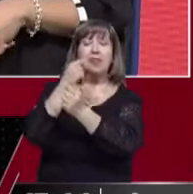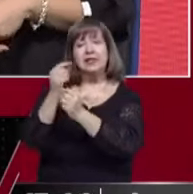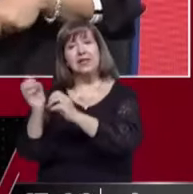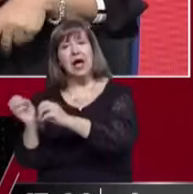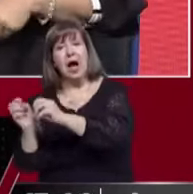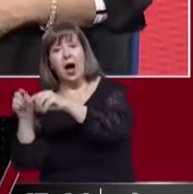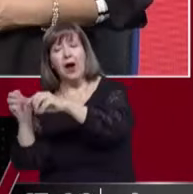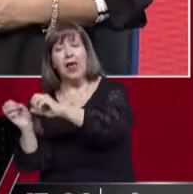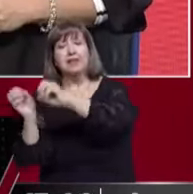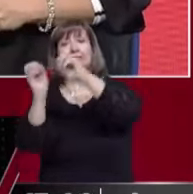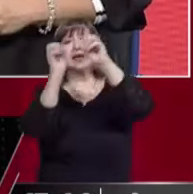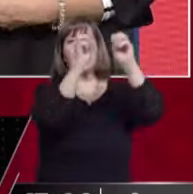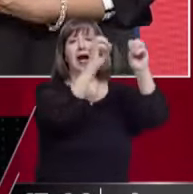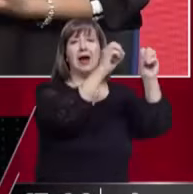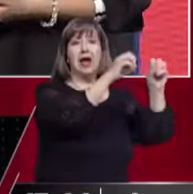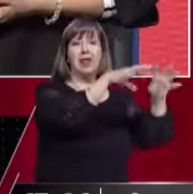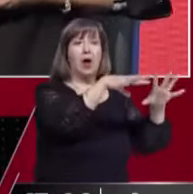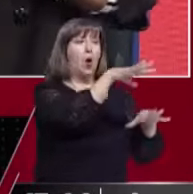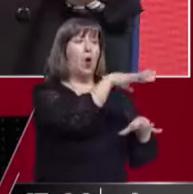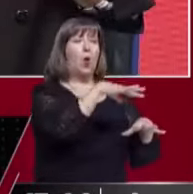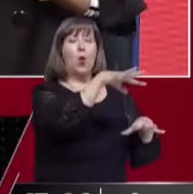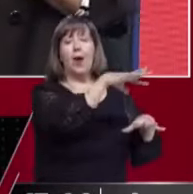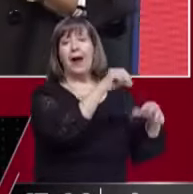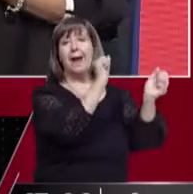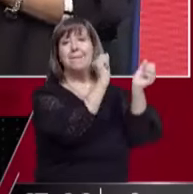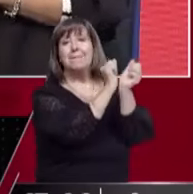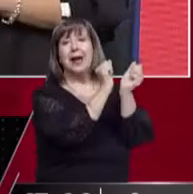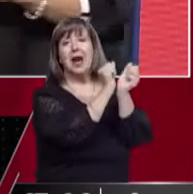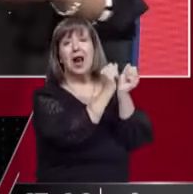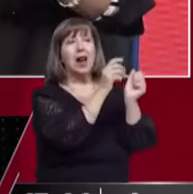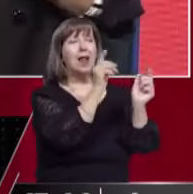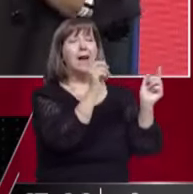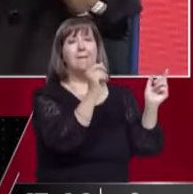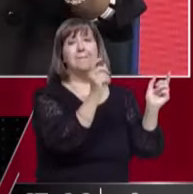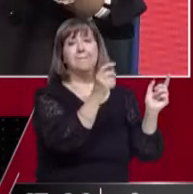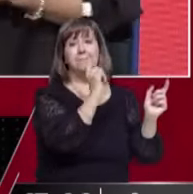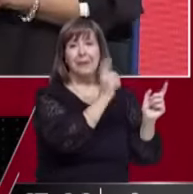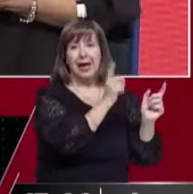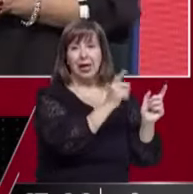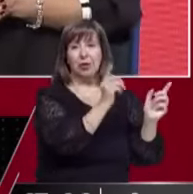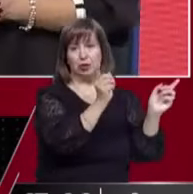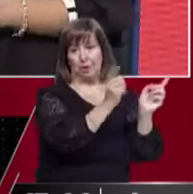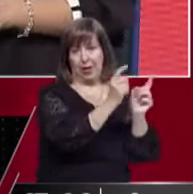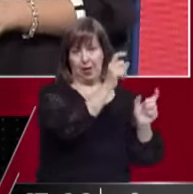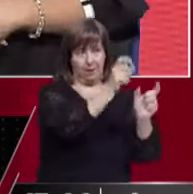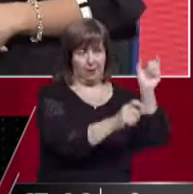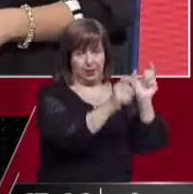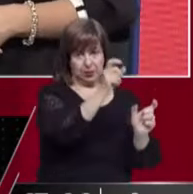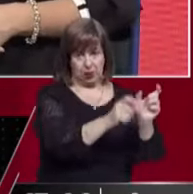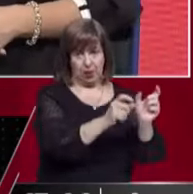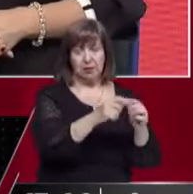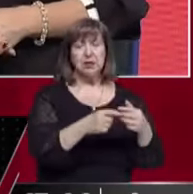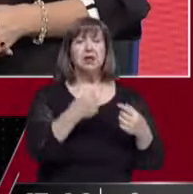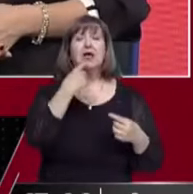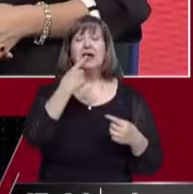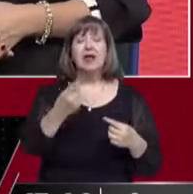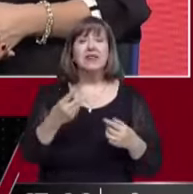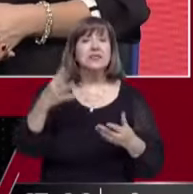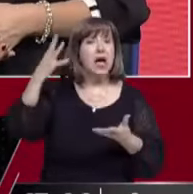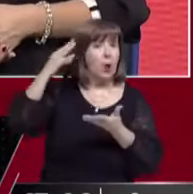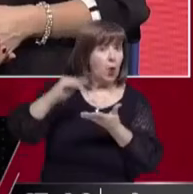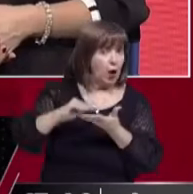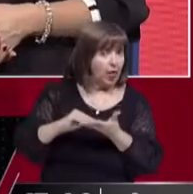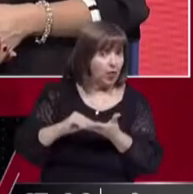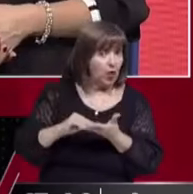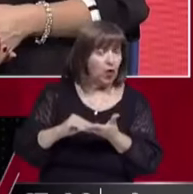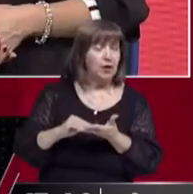penal de menor peligrosidad. ¿Cómo seguirá esto, Oscar? ¿Qué especula la familia y el abogado? Espera tener mayores